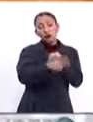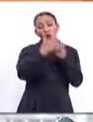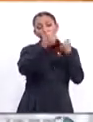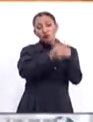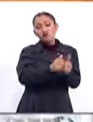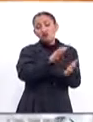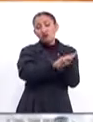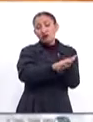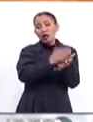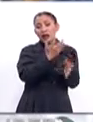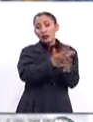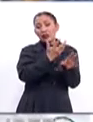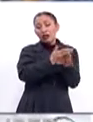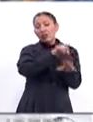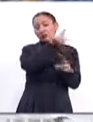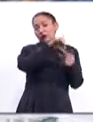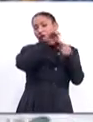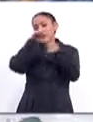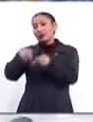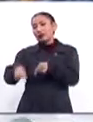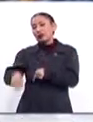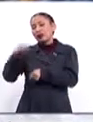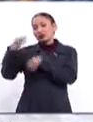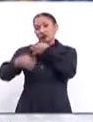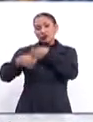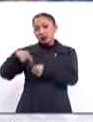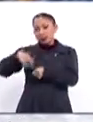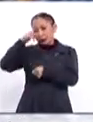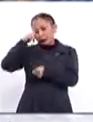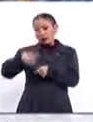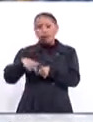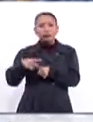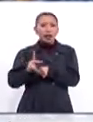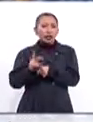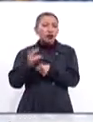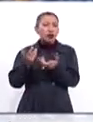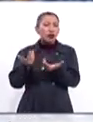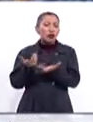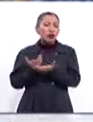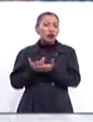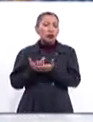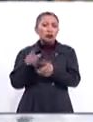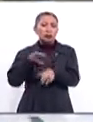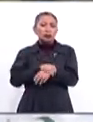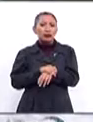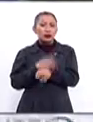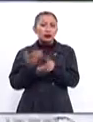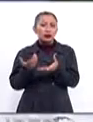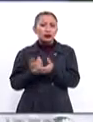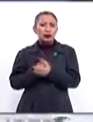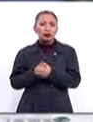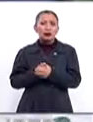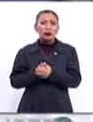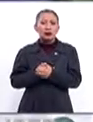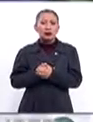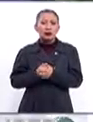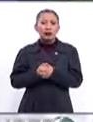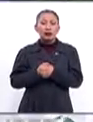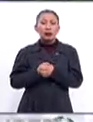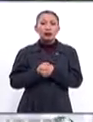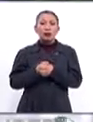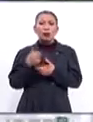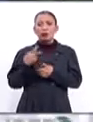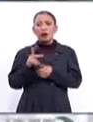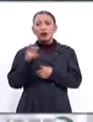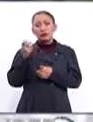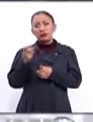allá en Estados Unidos, regresará a México para purgar las otras. Claro, si le dan una sentencia de 40 años, pues equivale a cadena perpetua, desde luego.